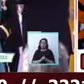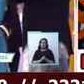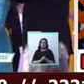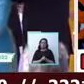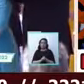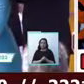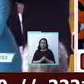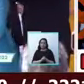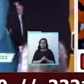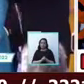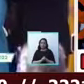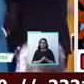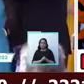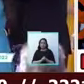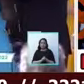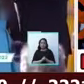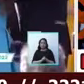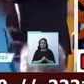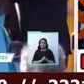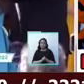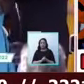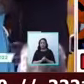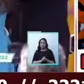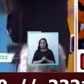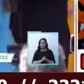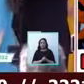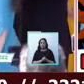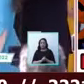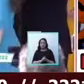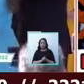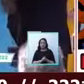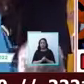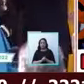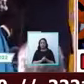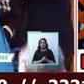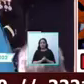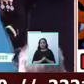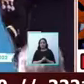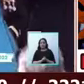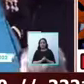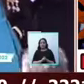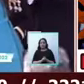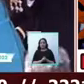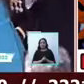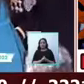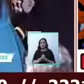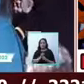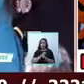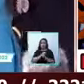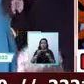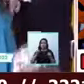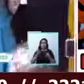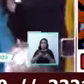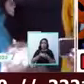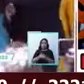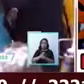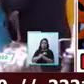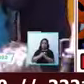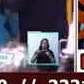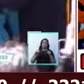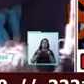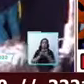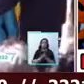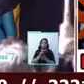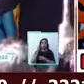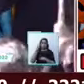Número 1, el nepotismo, ¿verdad? No podemos negar que ha habido un nepotismo. Correcto. Y de que eso le puede pasar factura